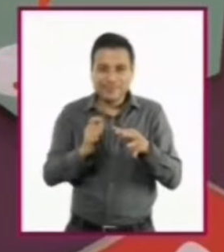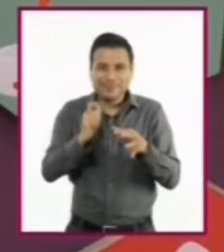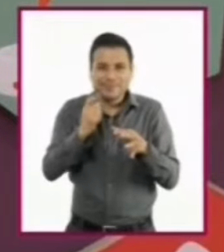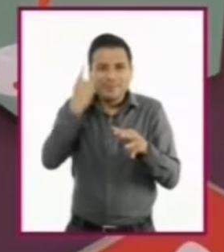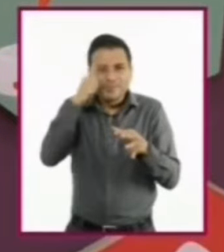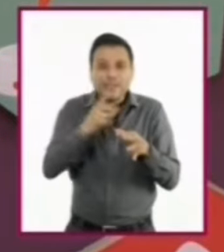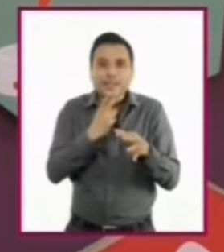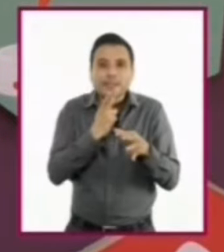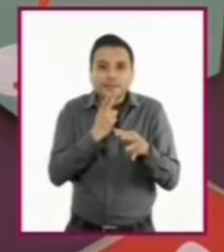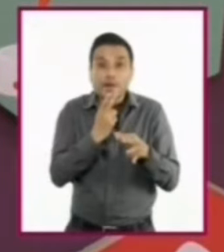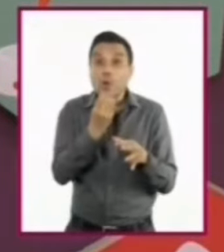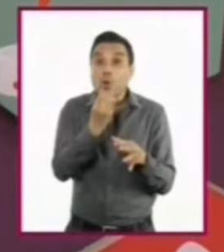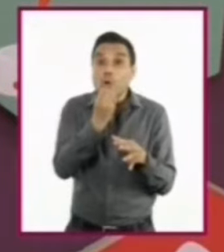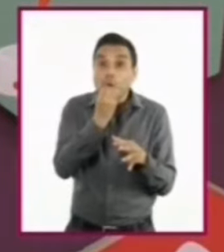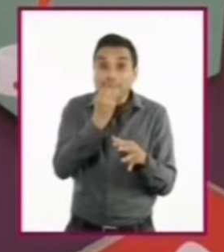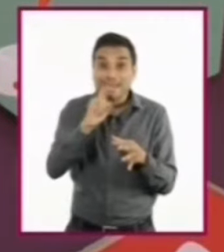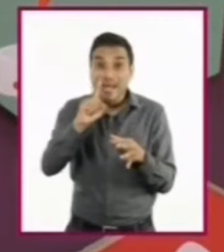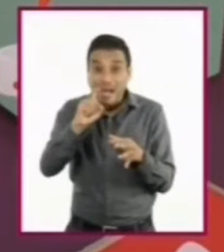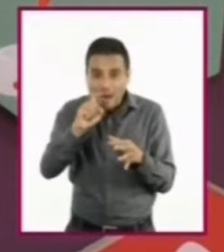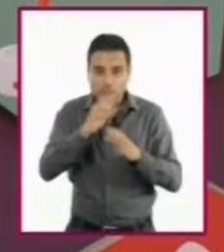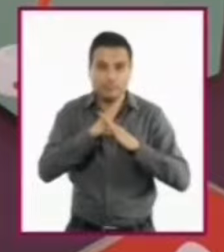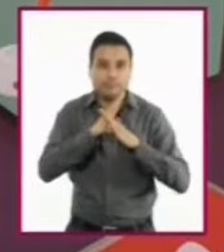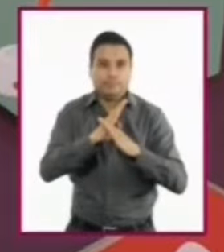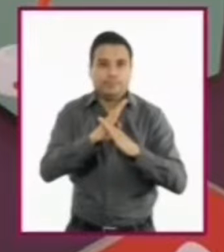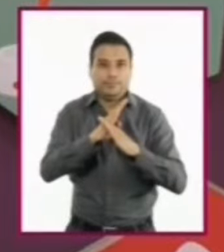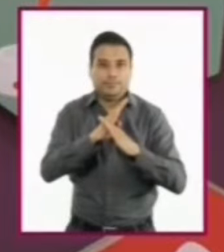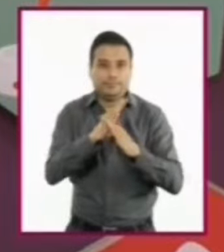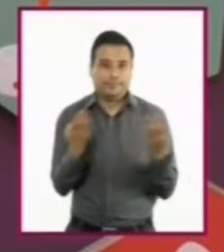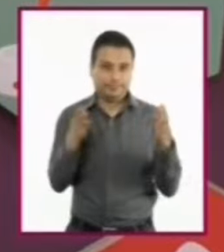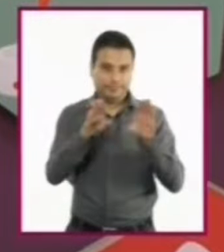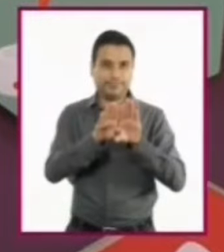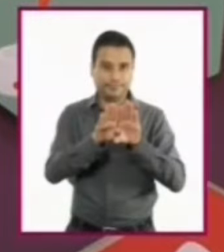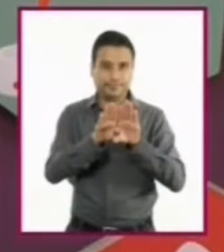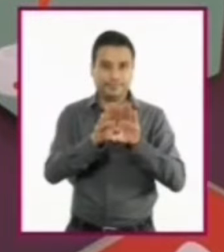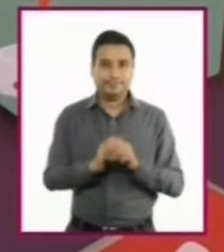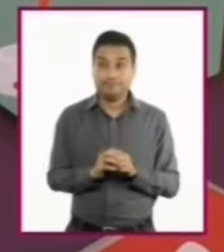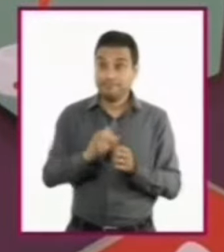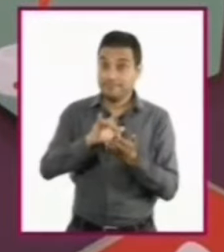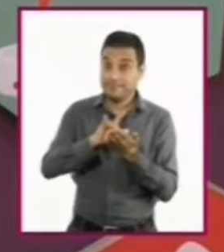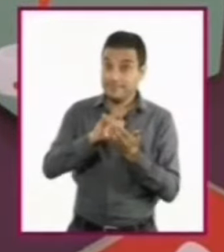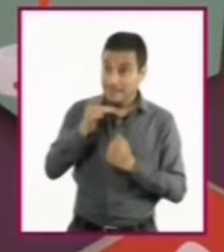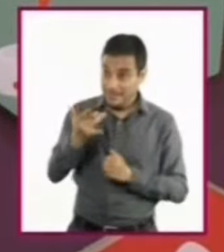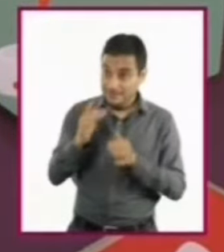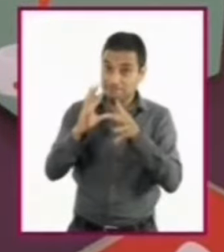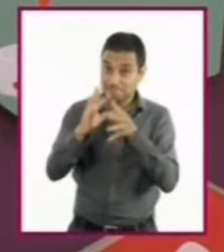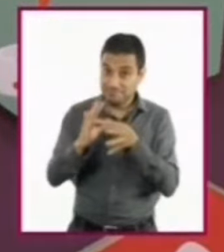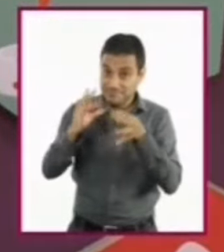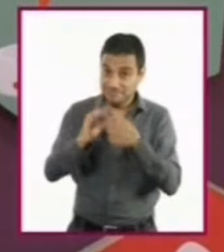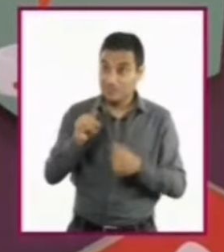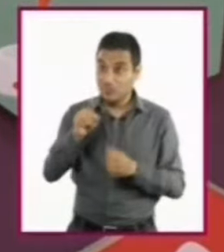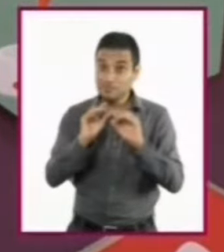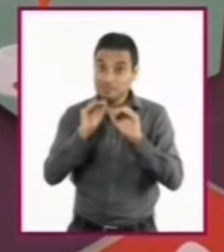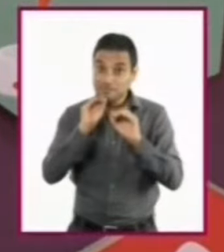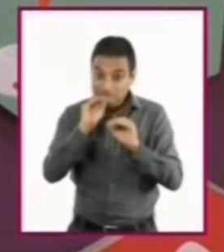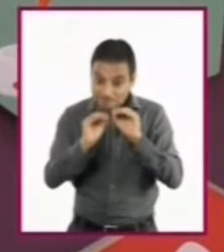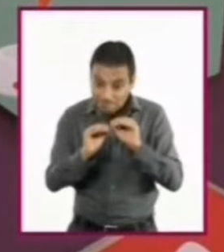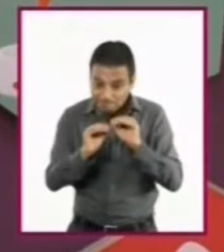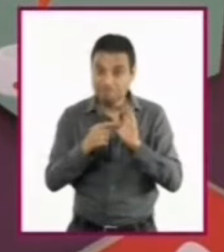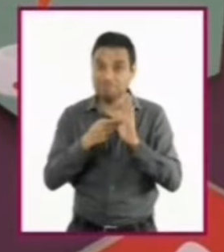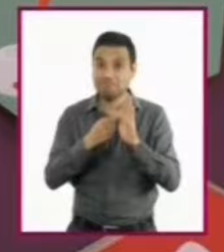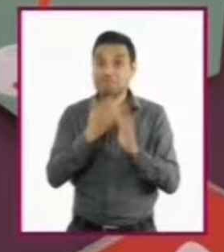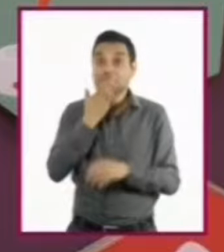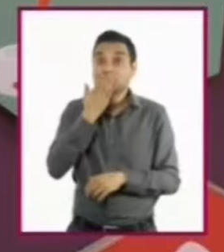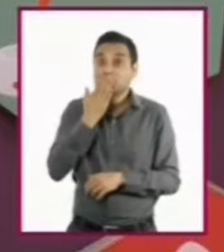entre alimento y agua a los pulmones. Excelente trabajo, Paola. Tu modelo seguro que ayudó a